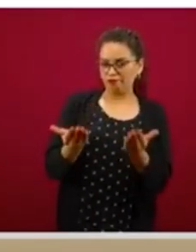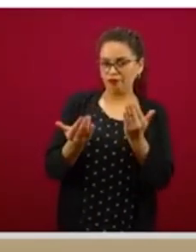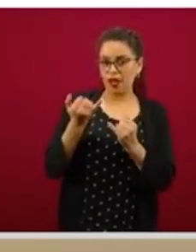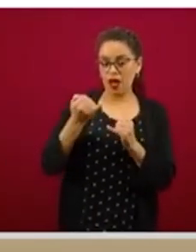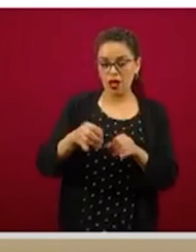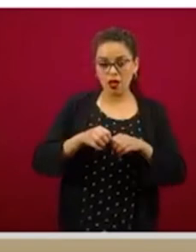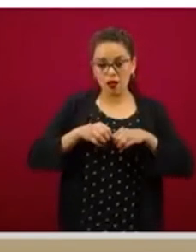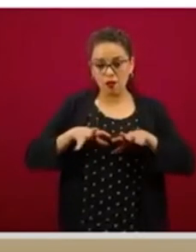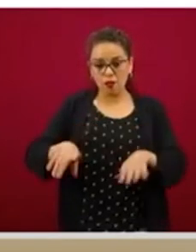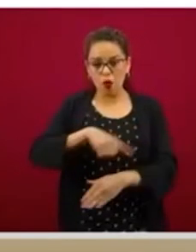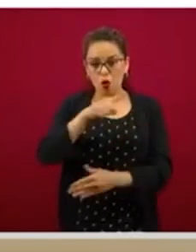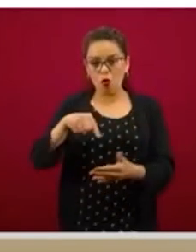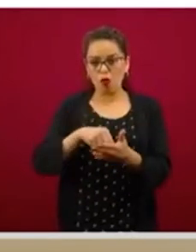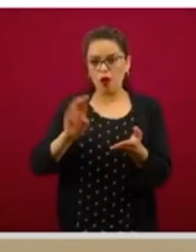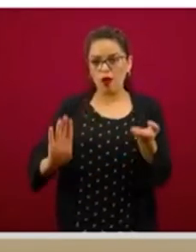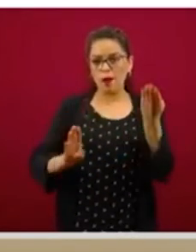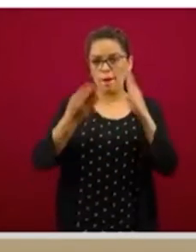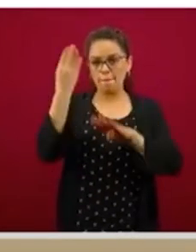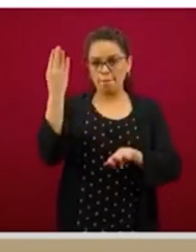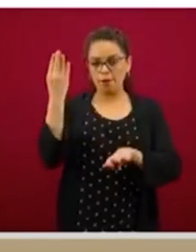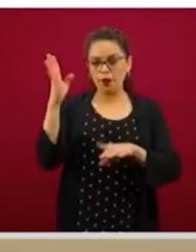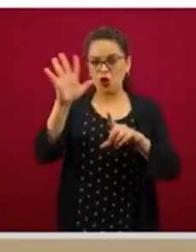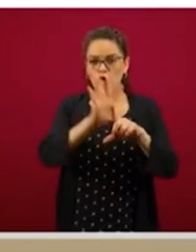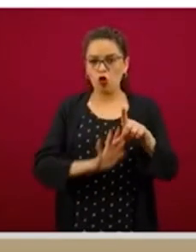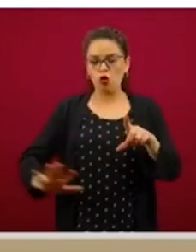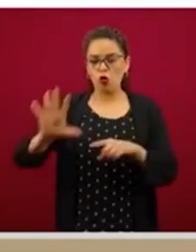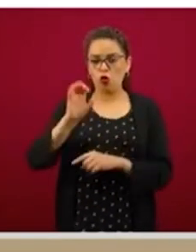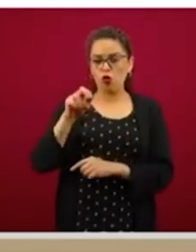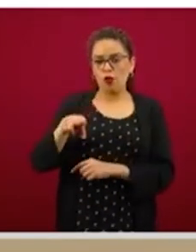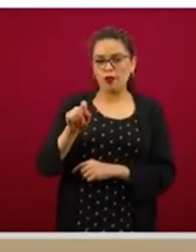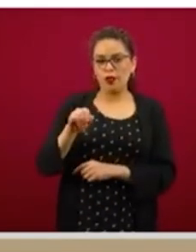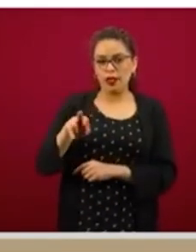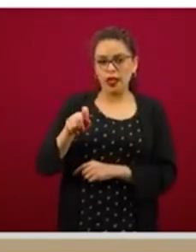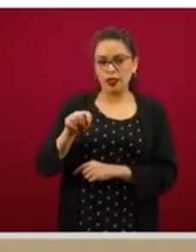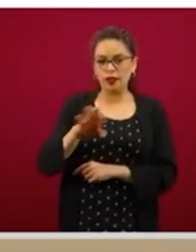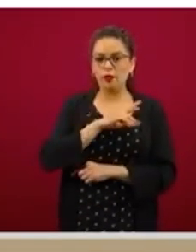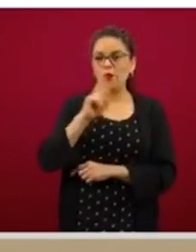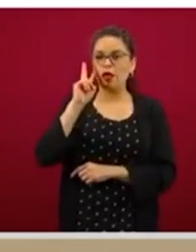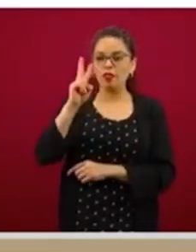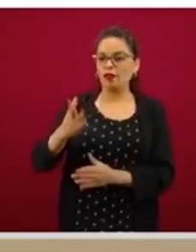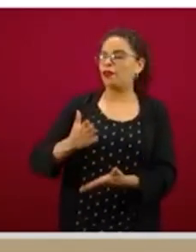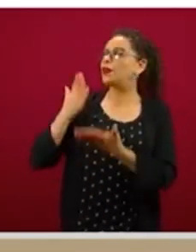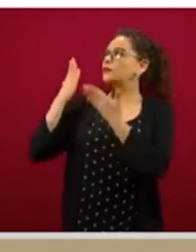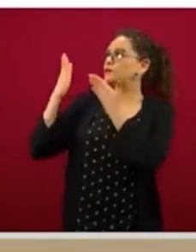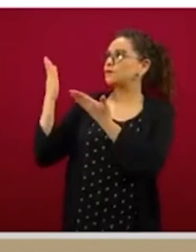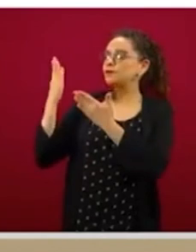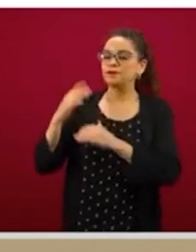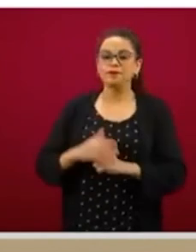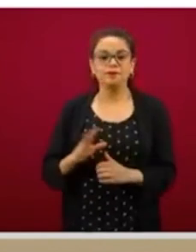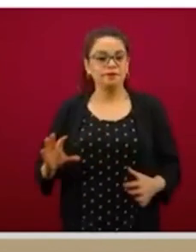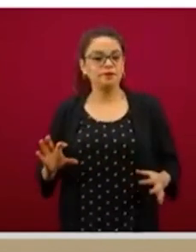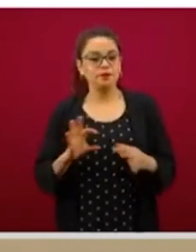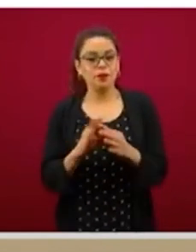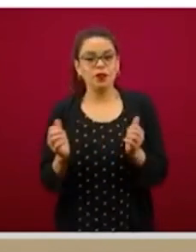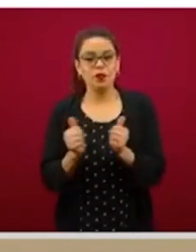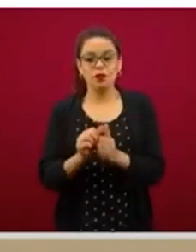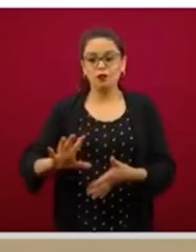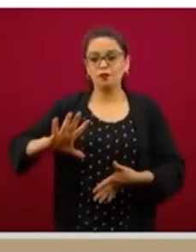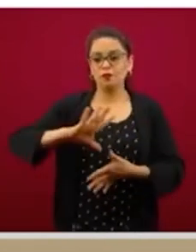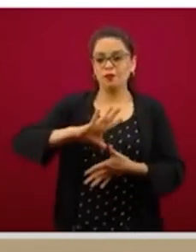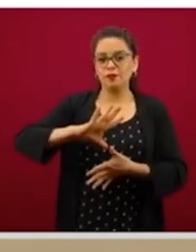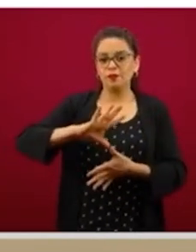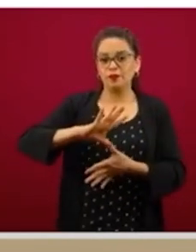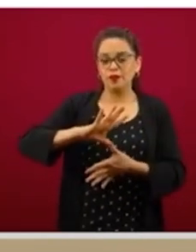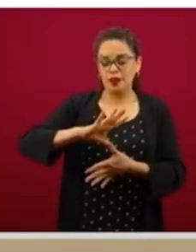regiones del mundo por continentes es la que se muestra en la pantalla claramente con la región de américa en una fase